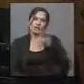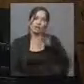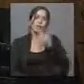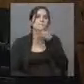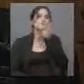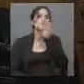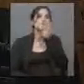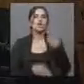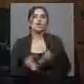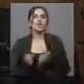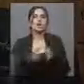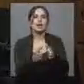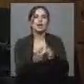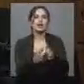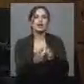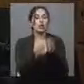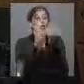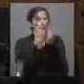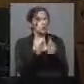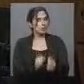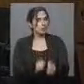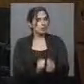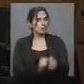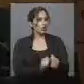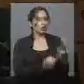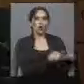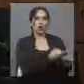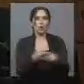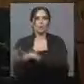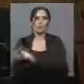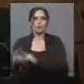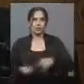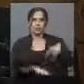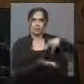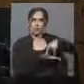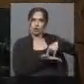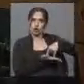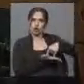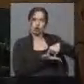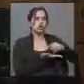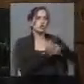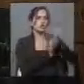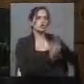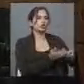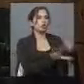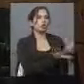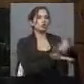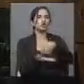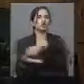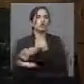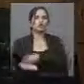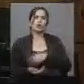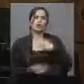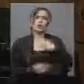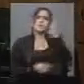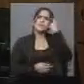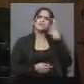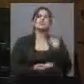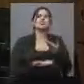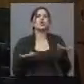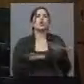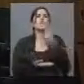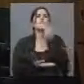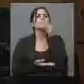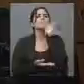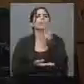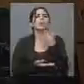rumbo... ...de interlocutar con los actores del Congreso, con todos los sectores... ...que hoy día estamos pensando en cómo mejorar la calidad de salud de la